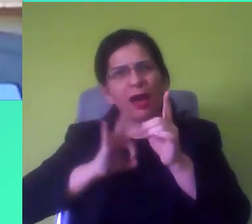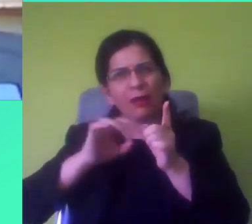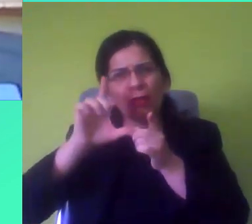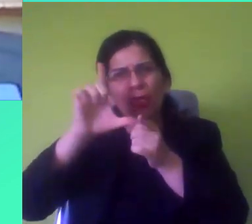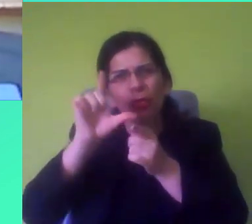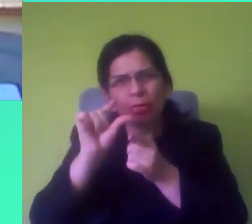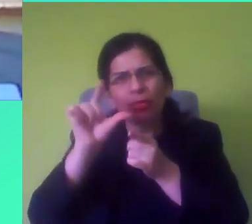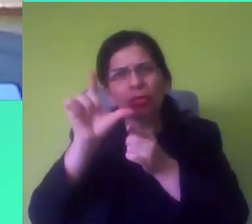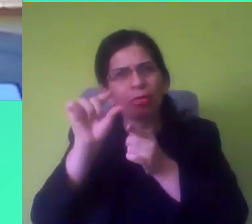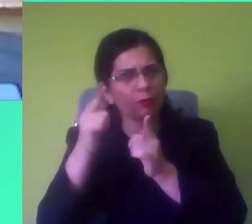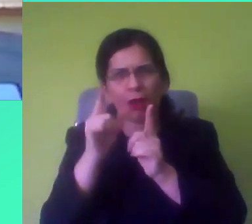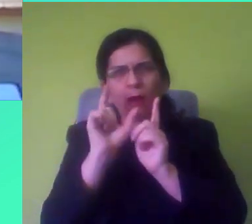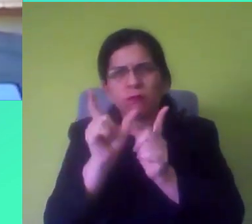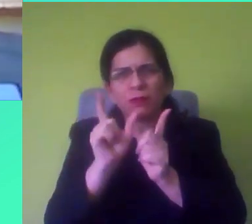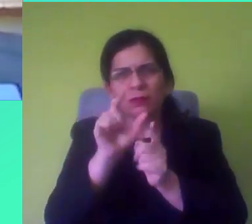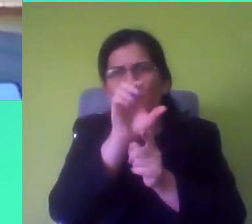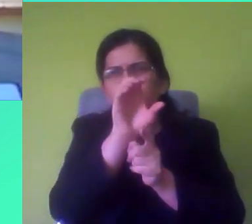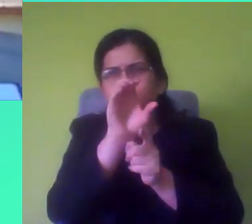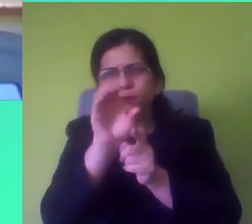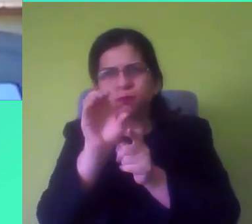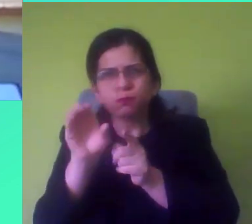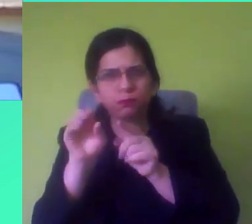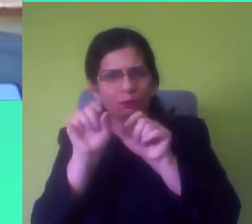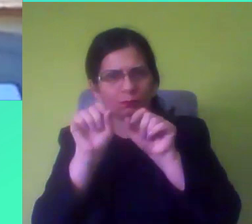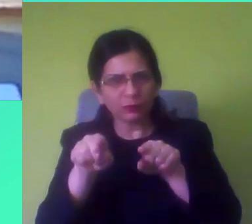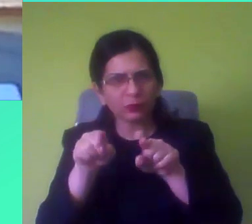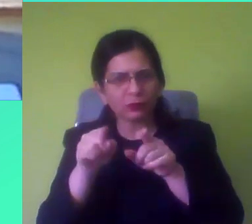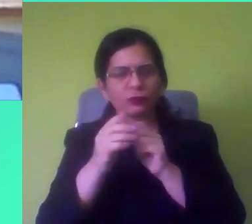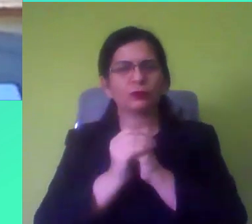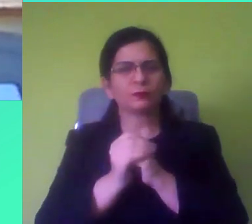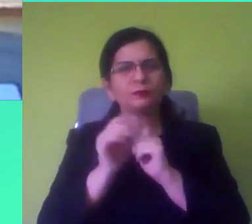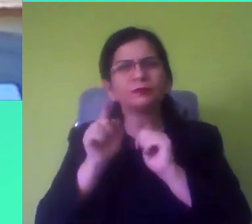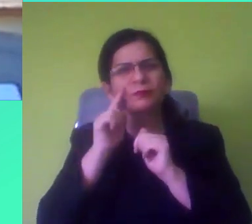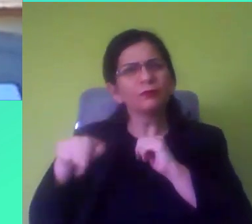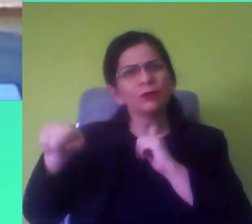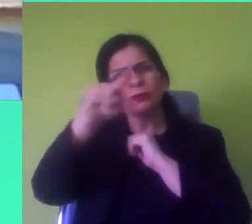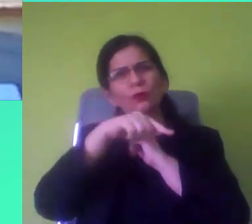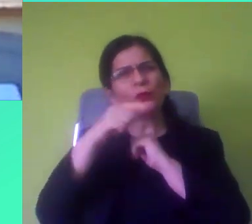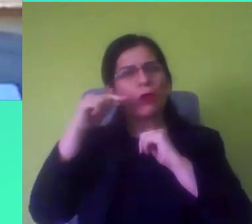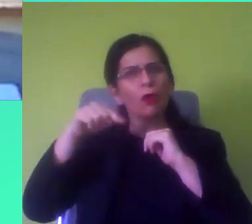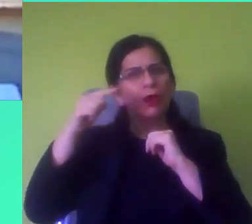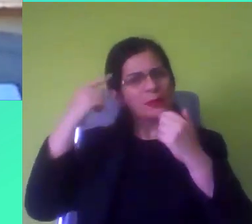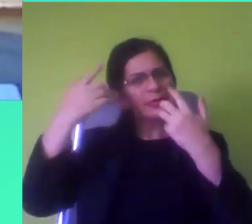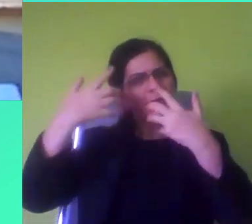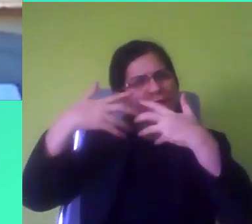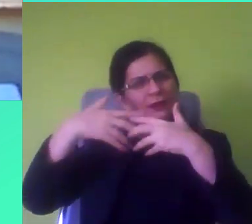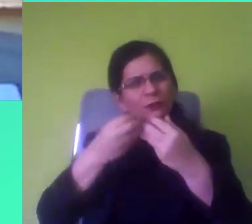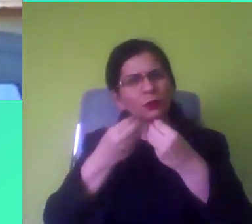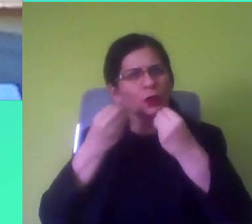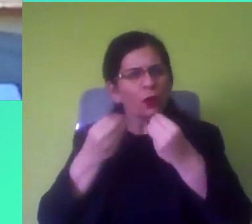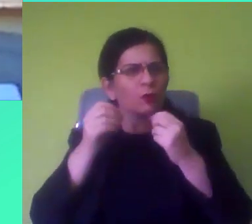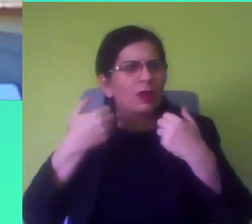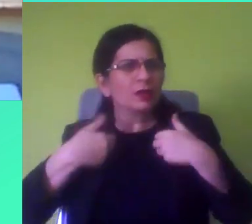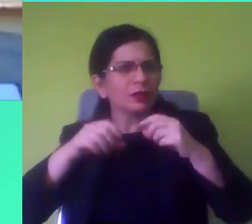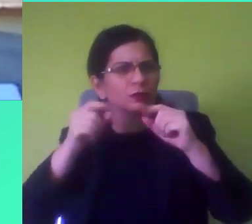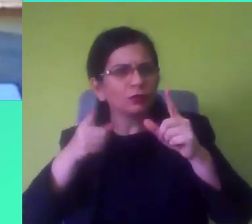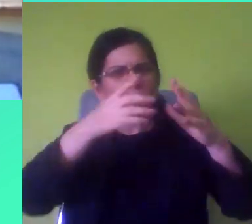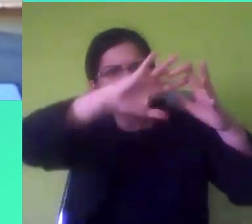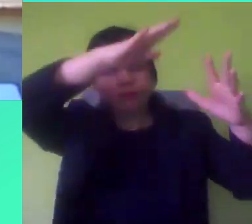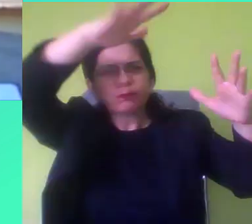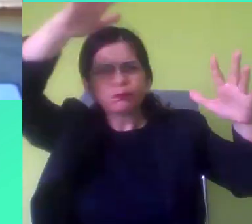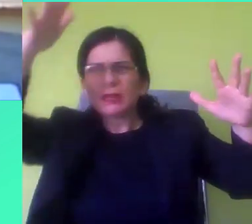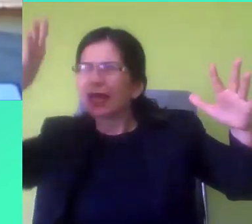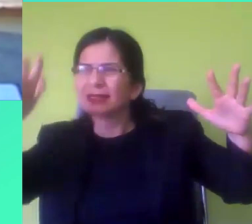permite conocer o analizar qué le está pasando a los glaciares simplemente viendo